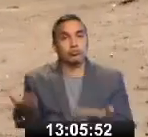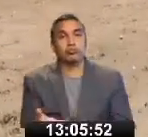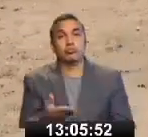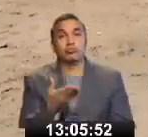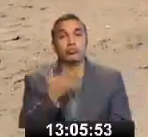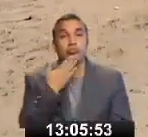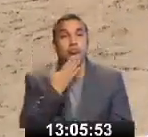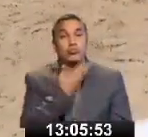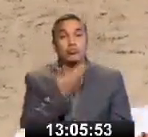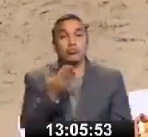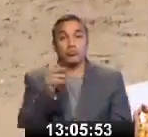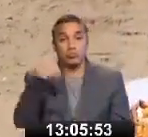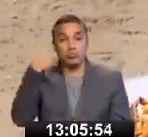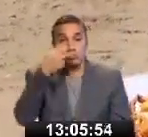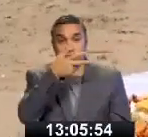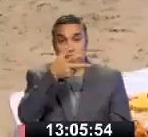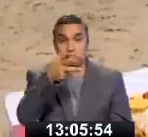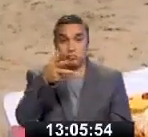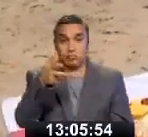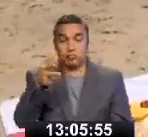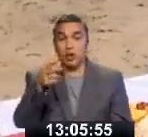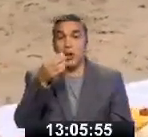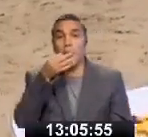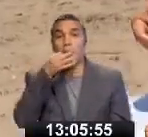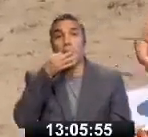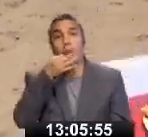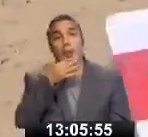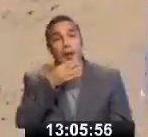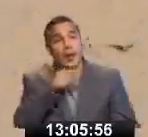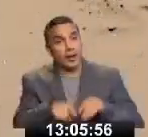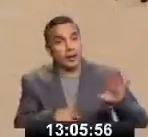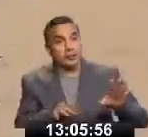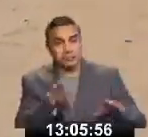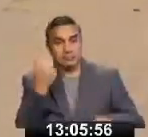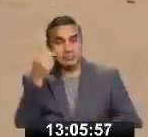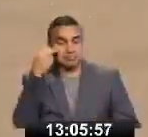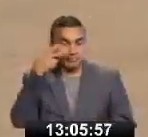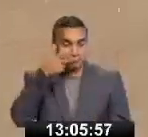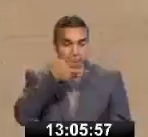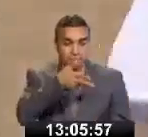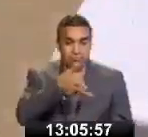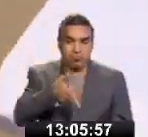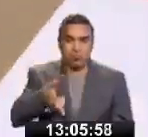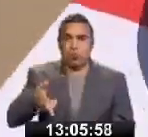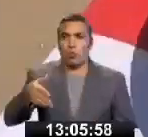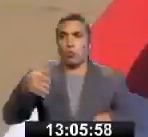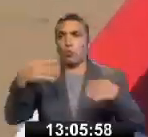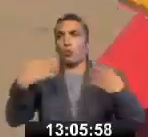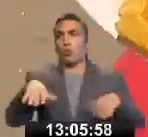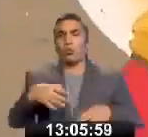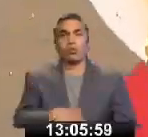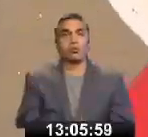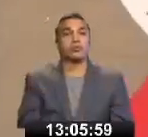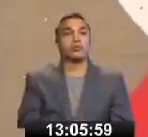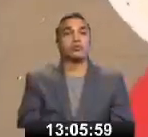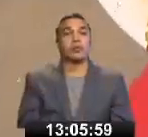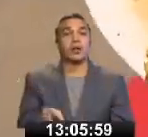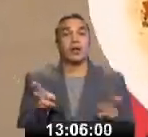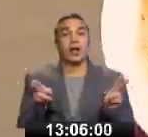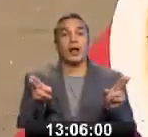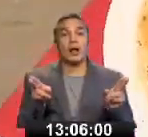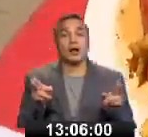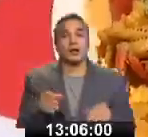reciben? Mi camarógrafo Alejandro López se le hace agua a la boca. Venga por acá a hacer esta tomita. Vean ustedes, encocado de cangrejo por